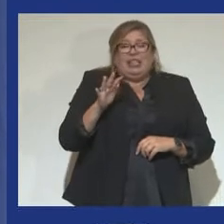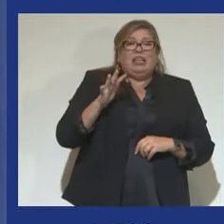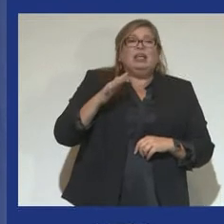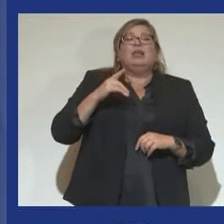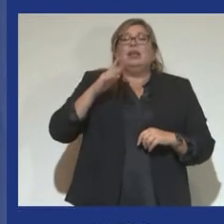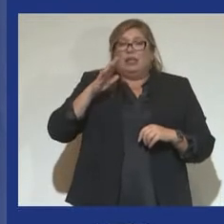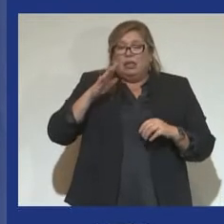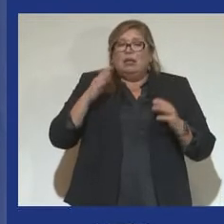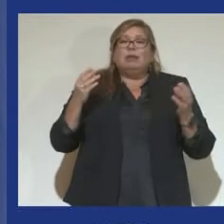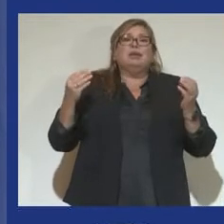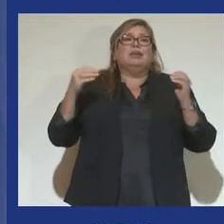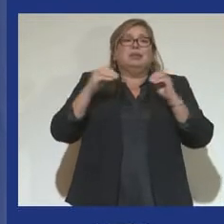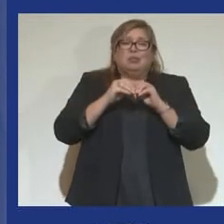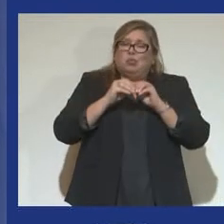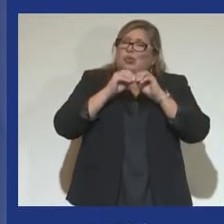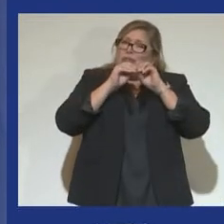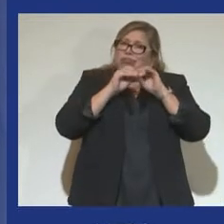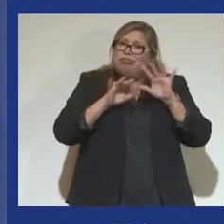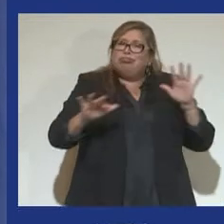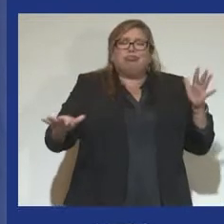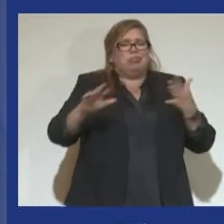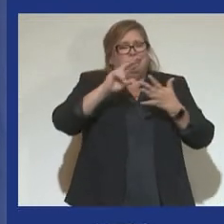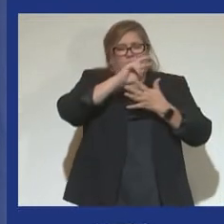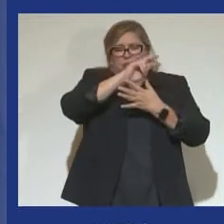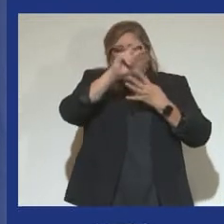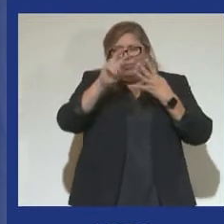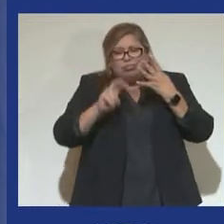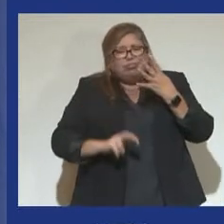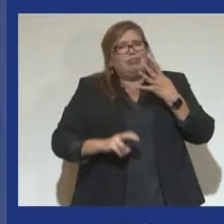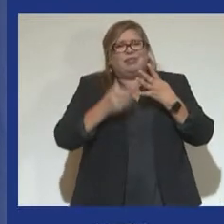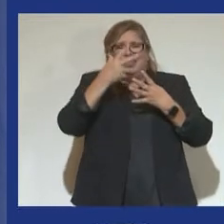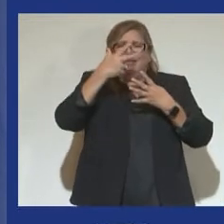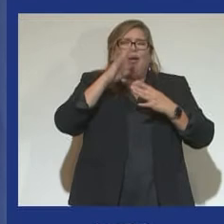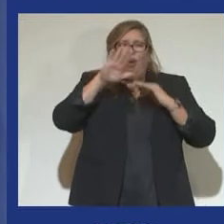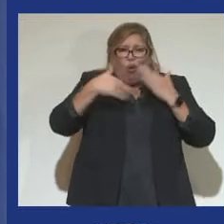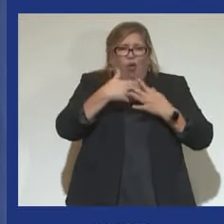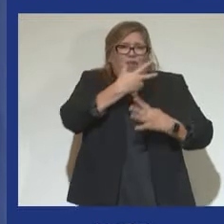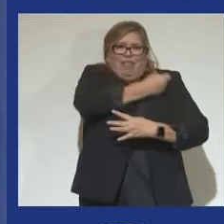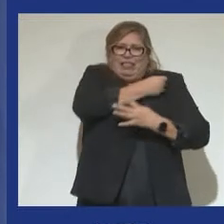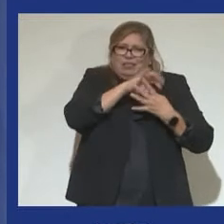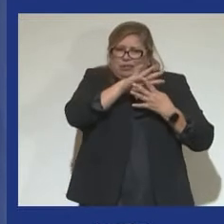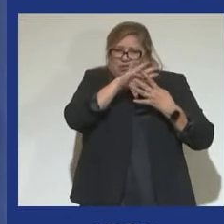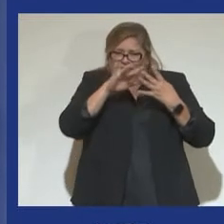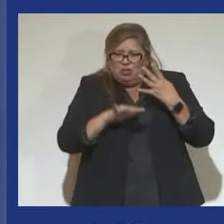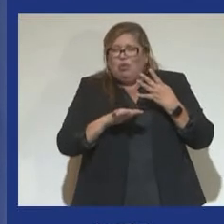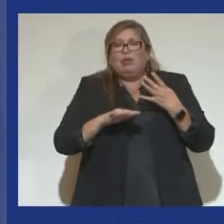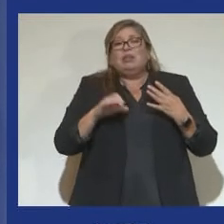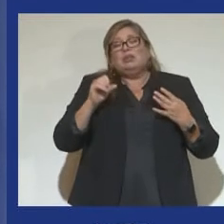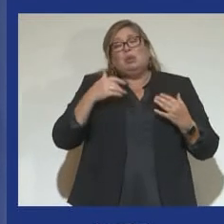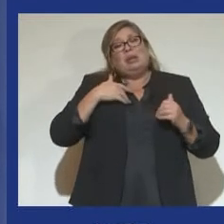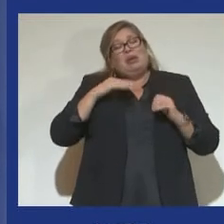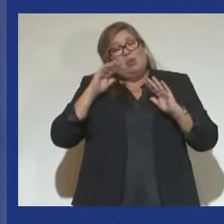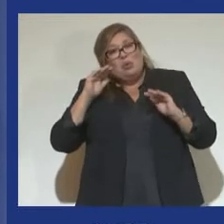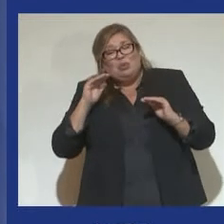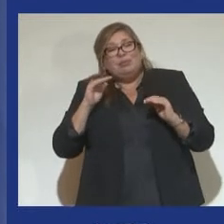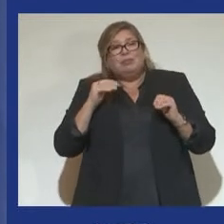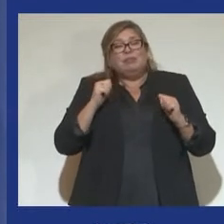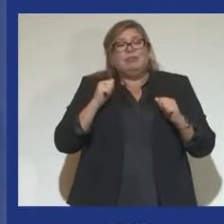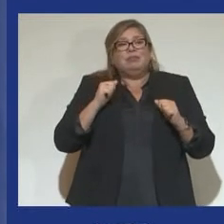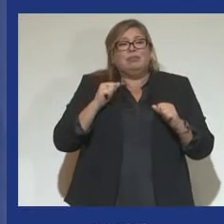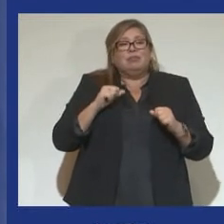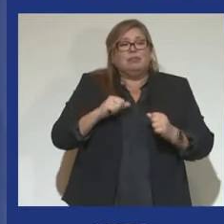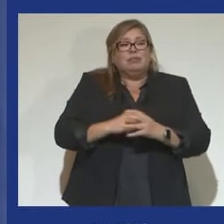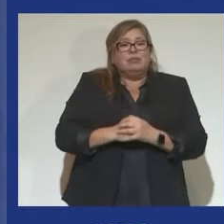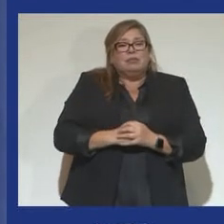empezaremos a darle escala a través de estas fases en los diferentes niveles y habremos lidiado